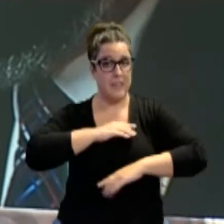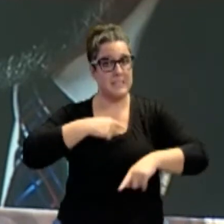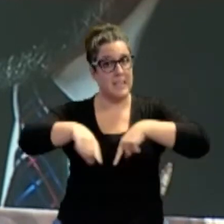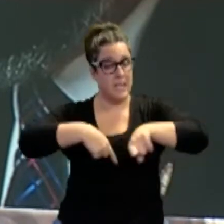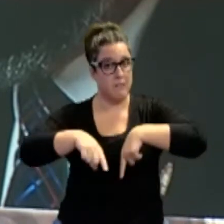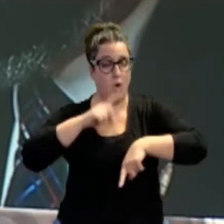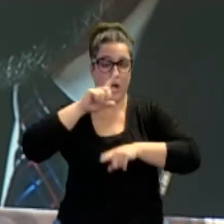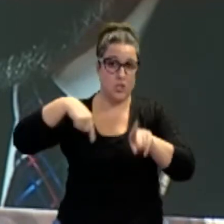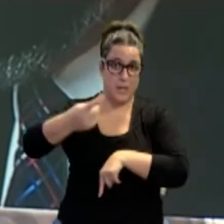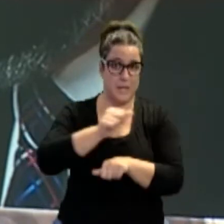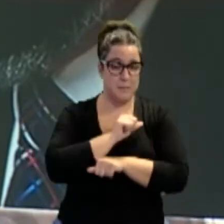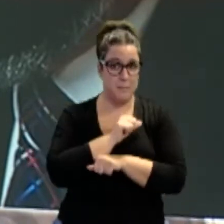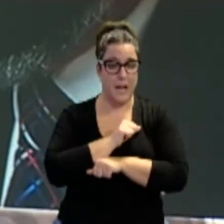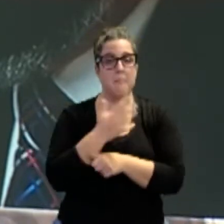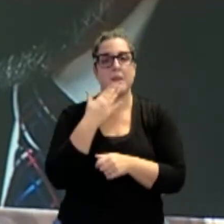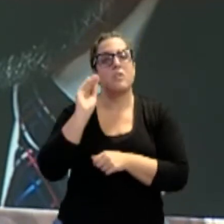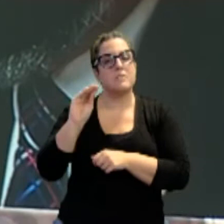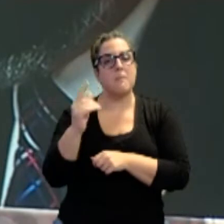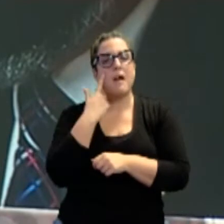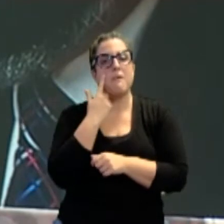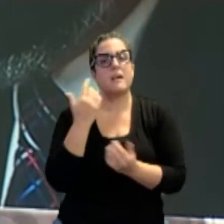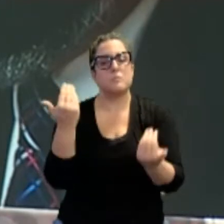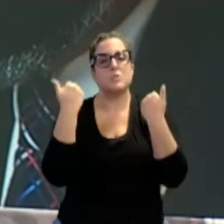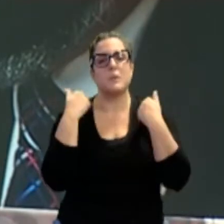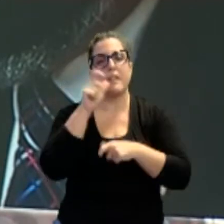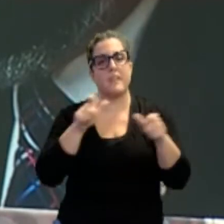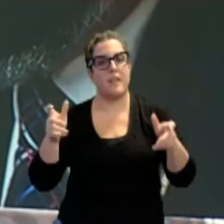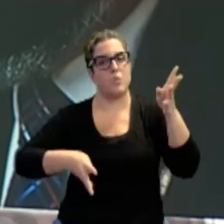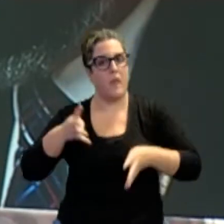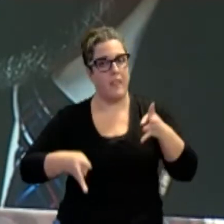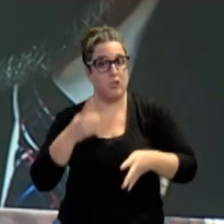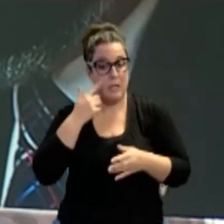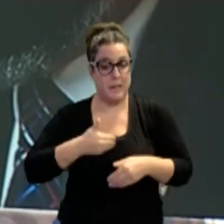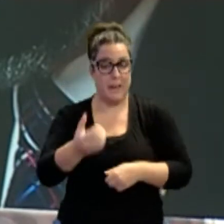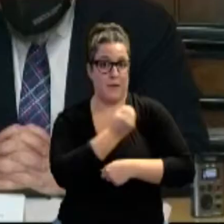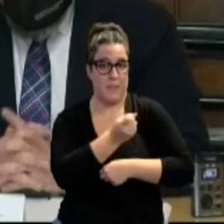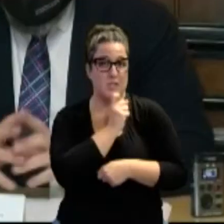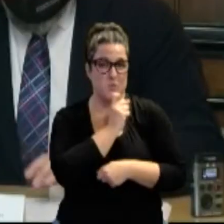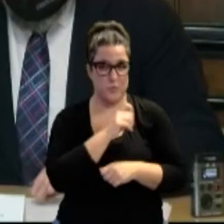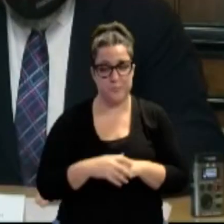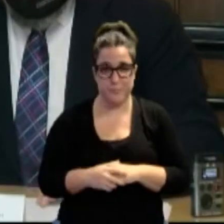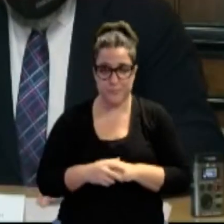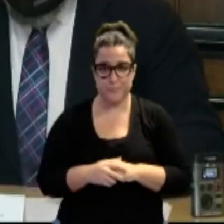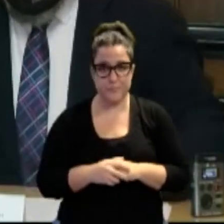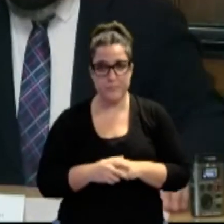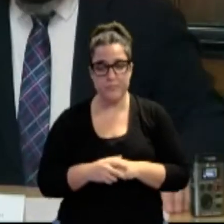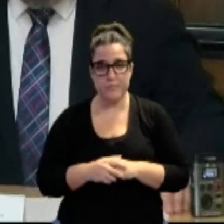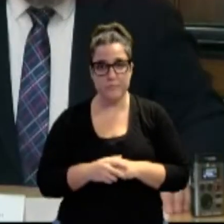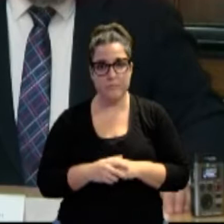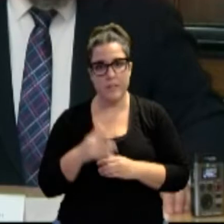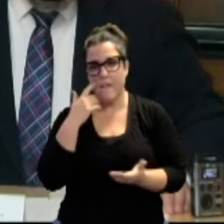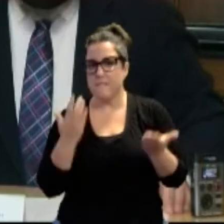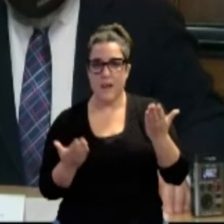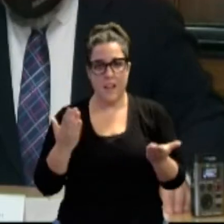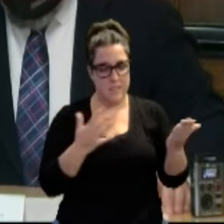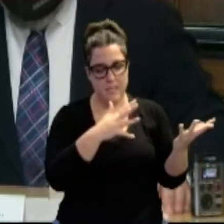De momento, Arasti apela a la responsabilidad de la ciudadanía de cara a esas Navidades. La modernización balance de un